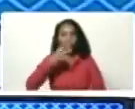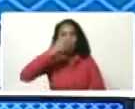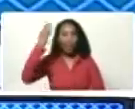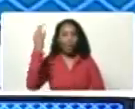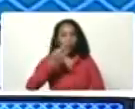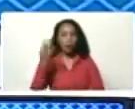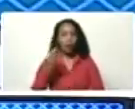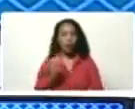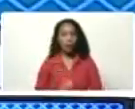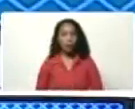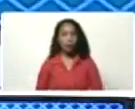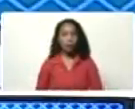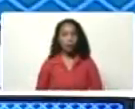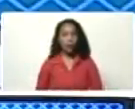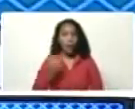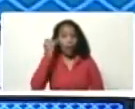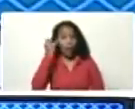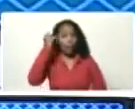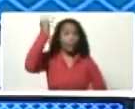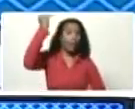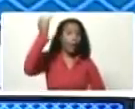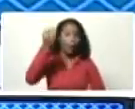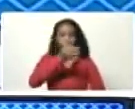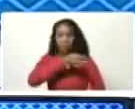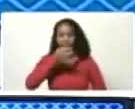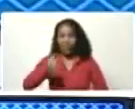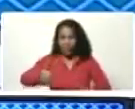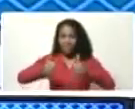verdaderamente creativo, extraordinario.